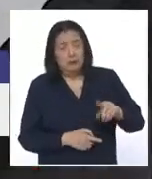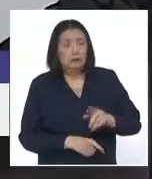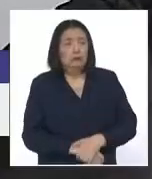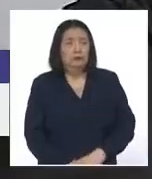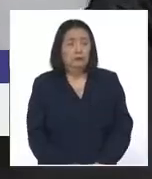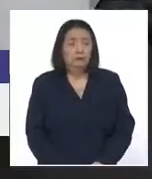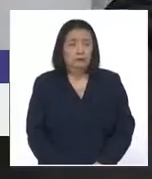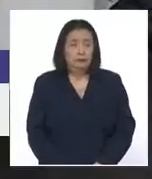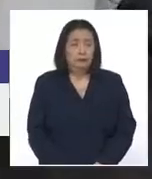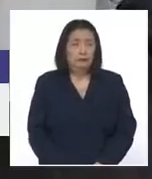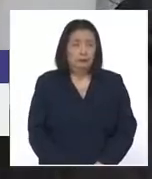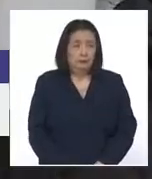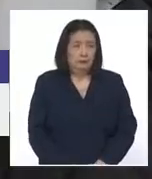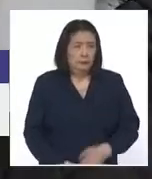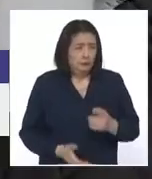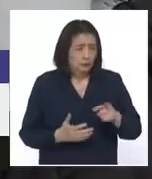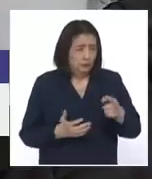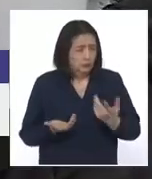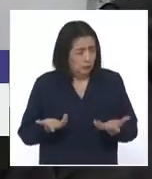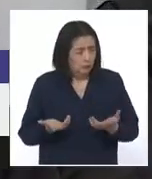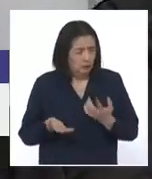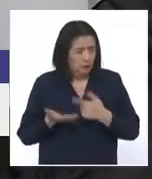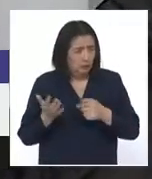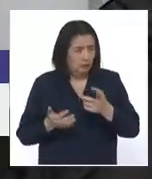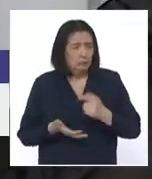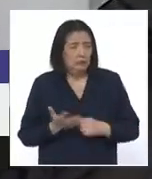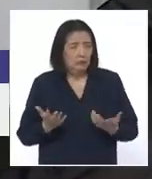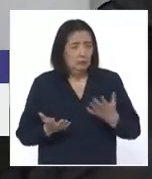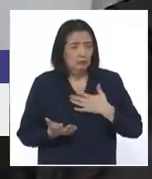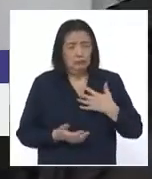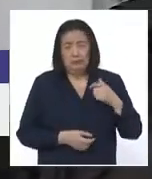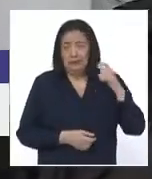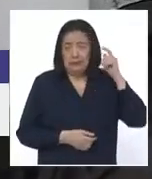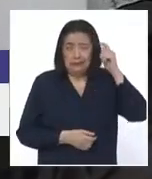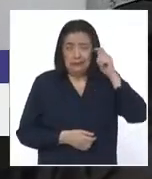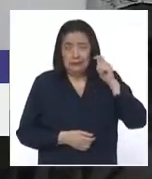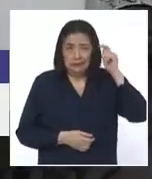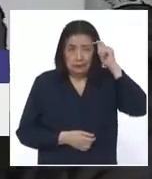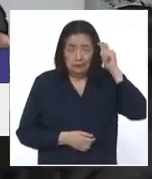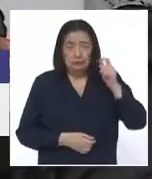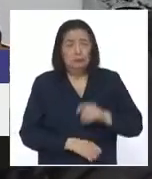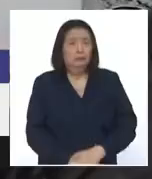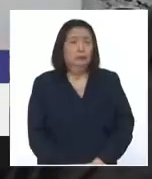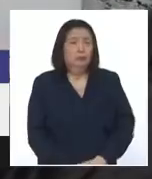¿Qué es? ¿Qué parentesco tiene con usted? Él llega a ser mi tío. ¿Su